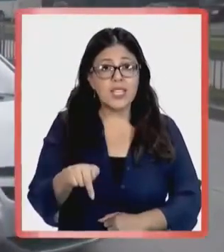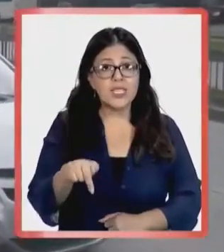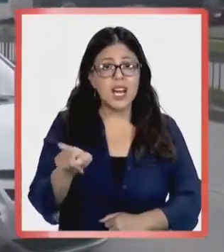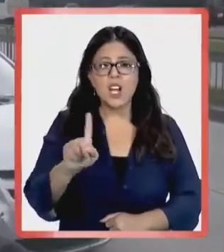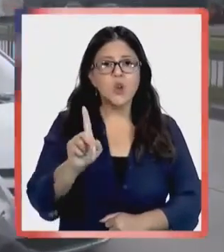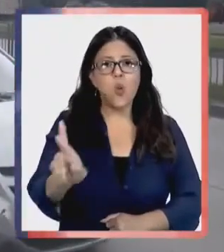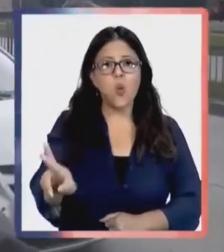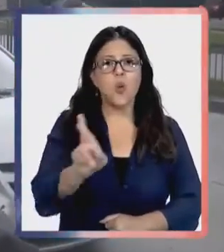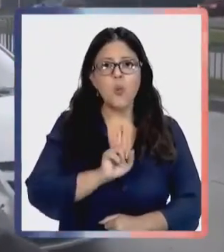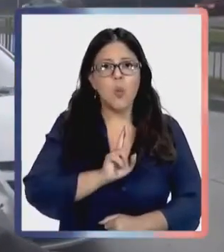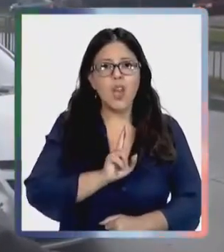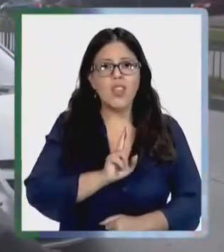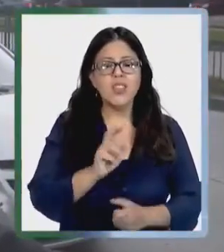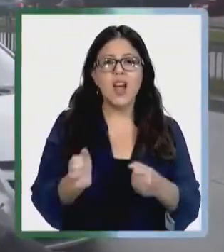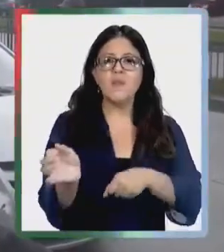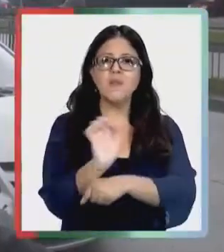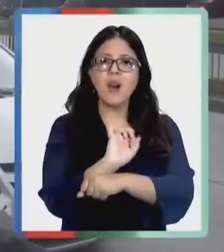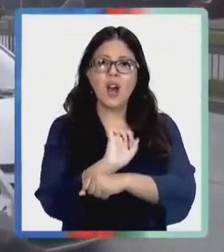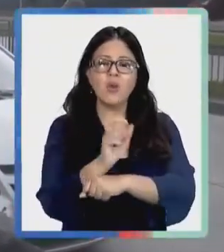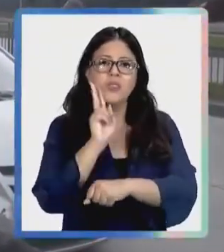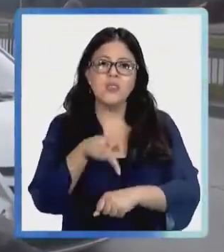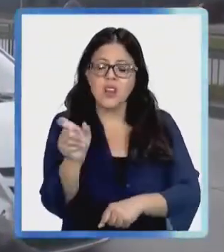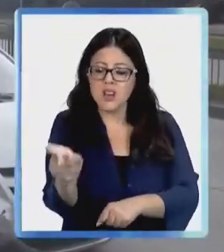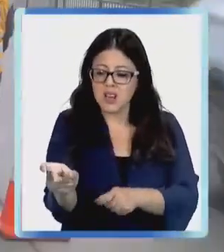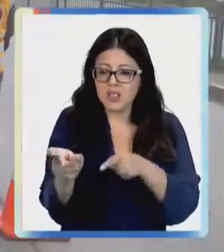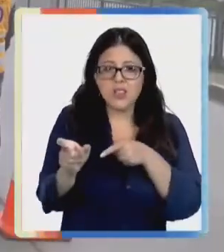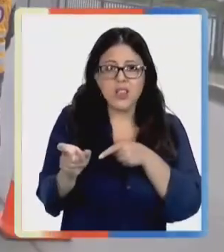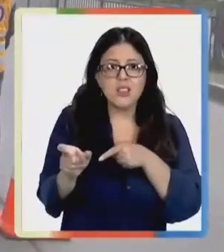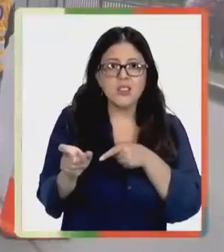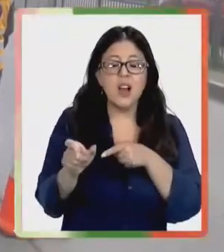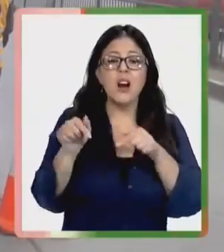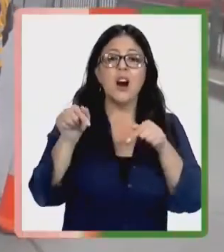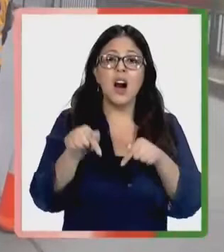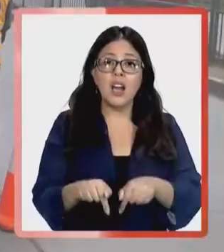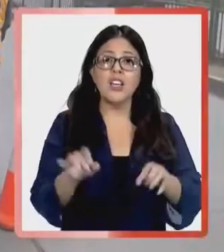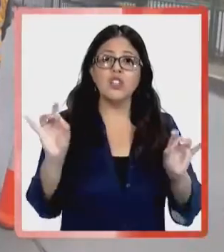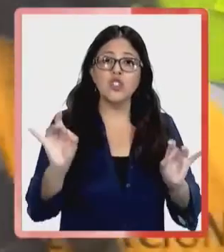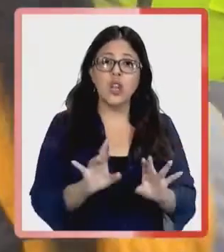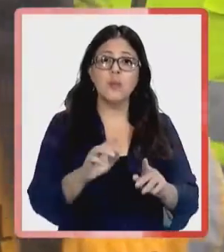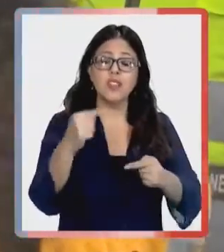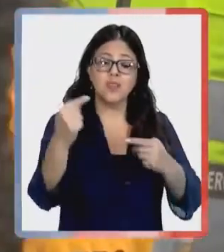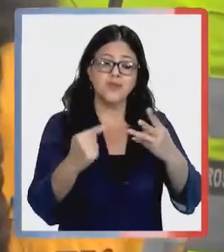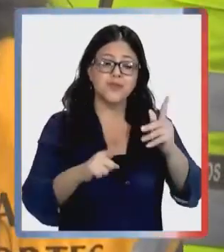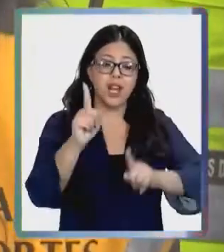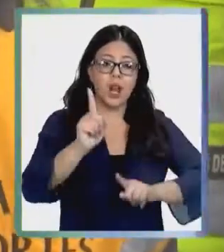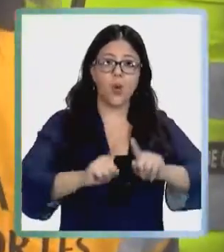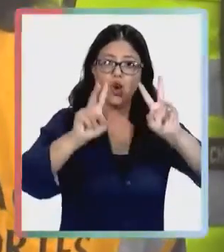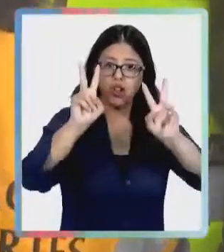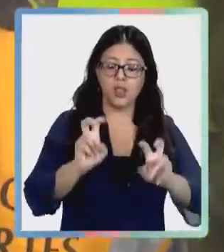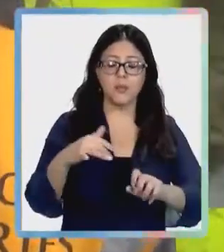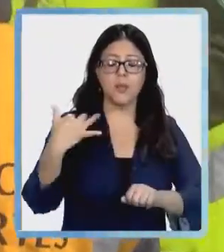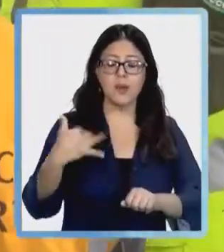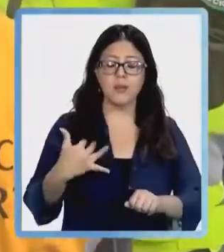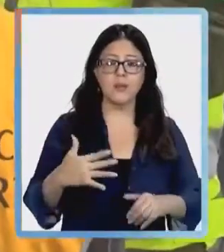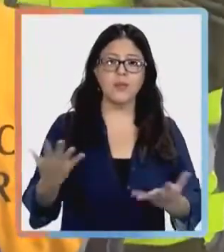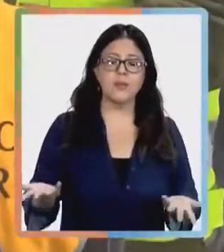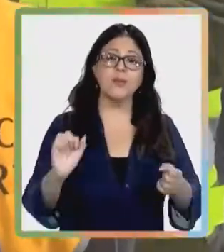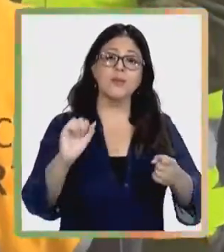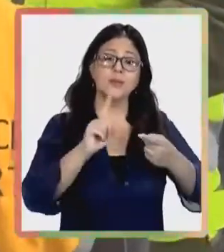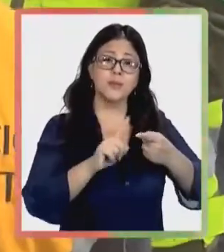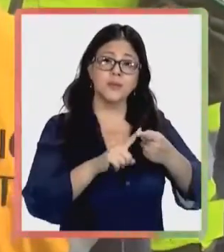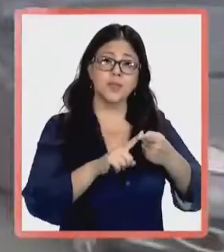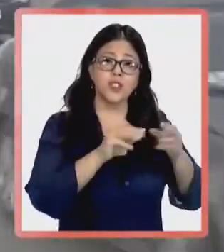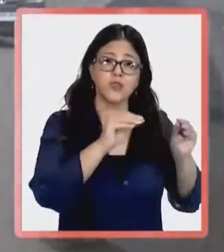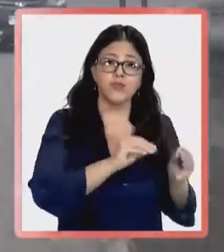no es una respuesta para poder conducir sin licencia. Lo que se está planteando son un par de escenarios ahí. Uno es que